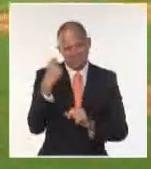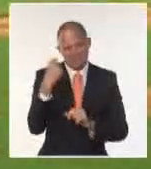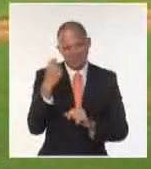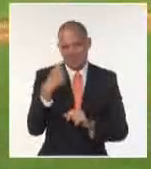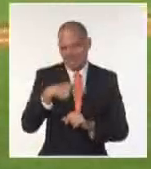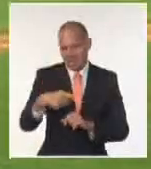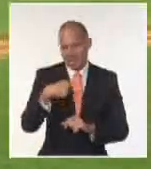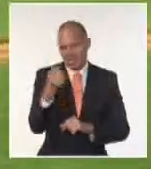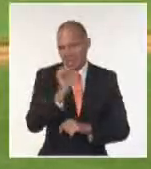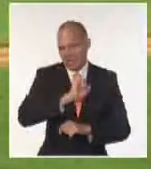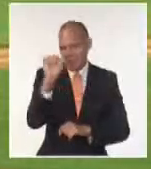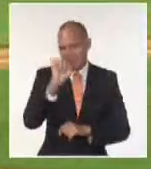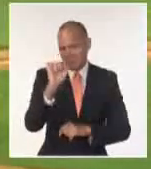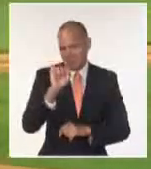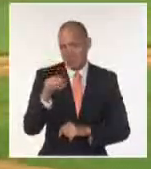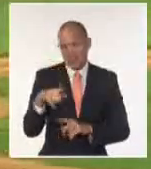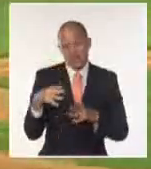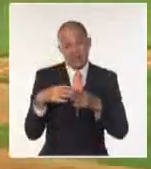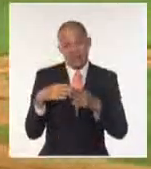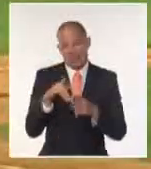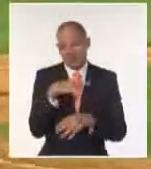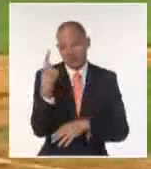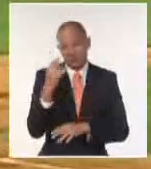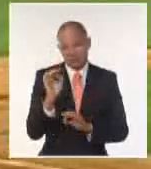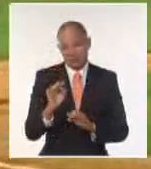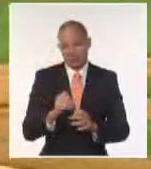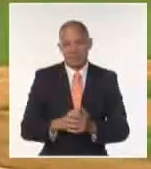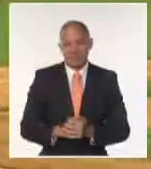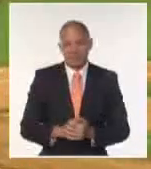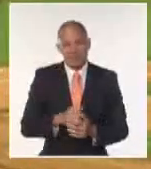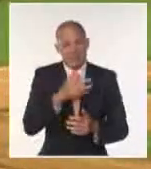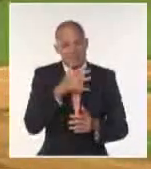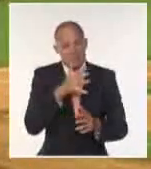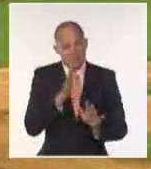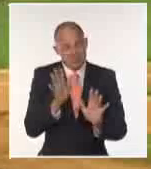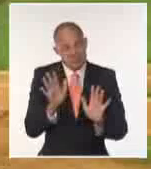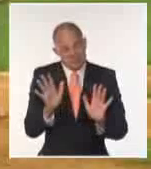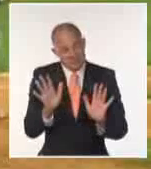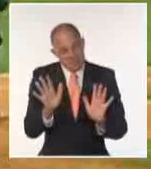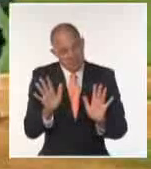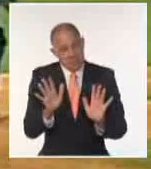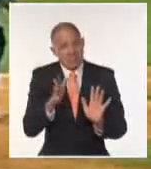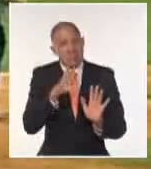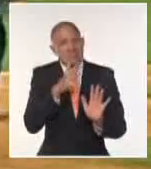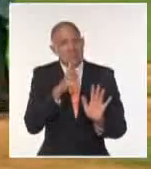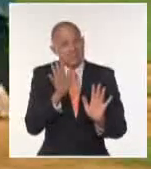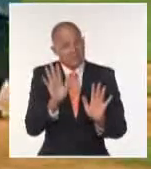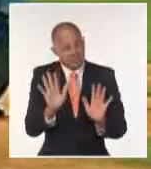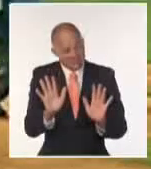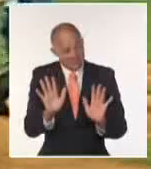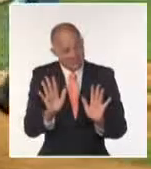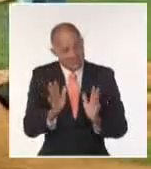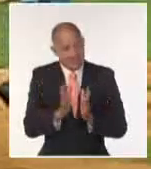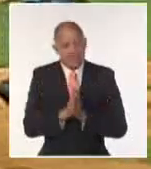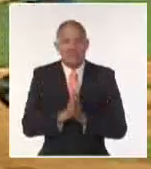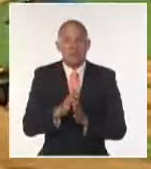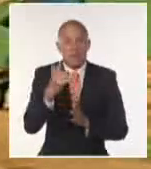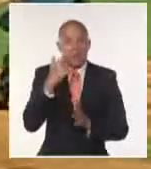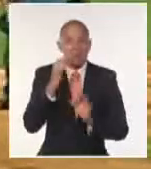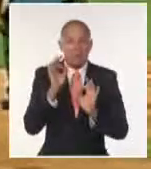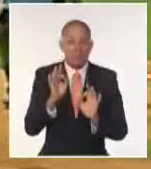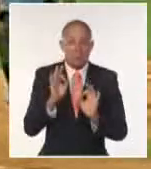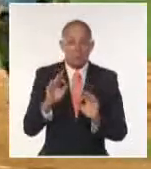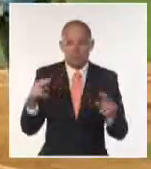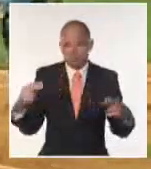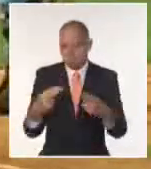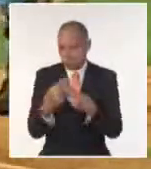visto jugando en esta semifinal todo parece indicar todo parece indicar que vamos a tener